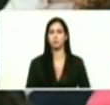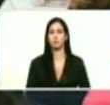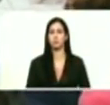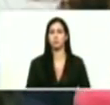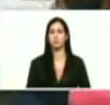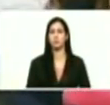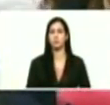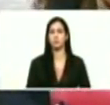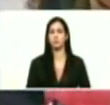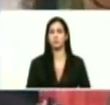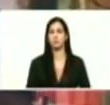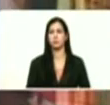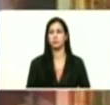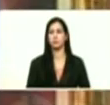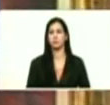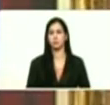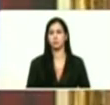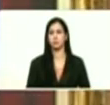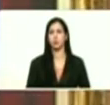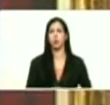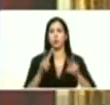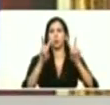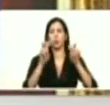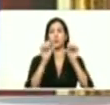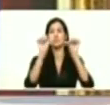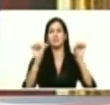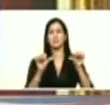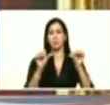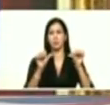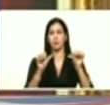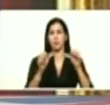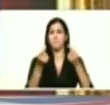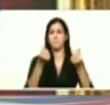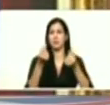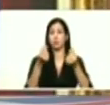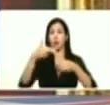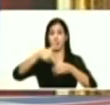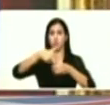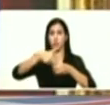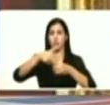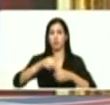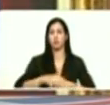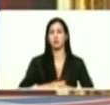de el nuevo sistema de precios de la gasolina